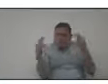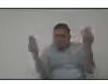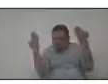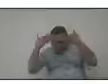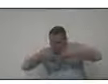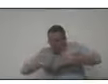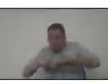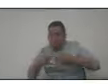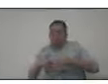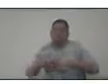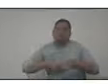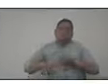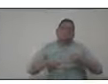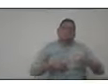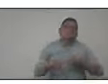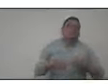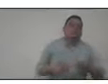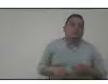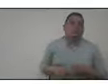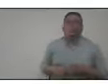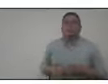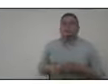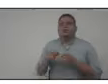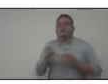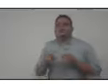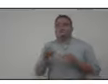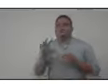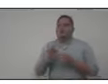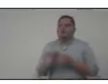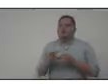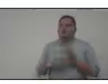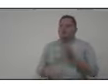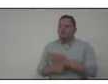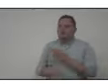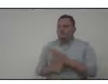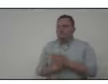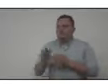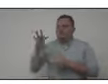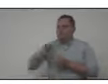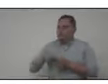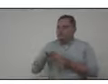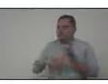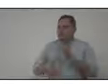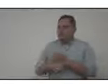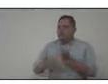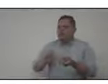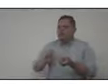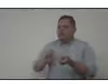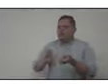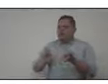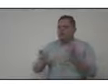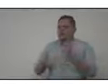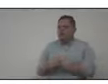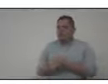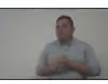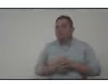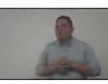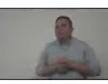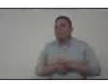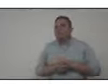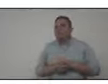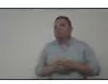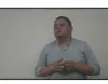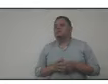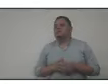en este momento es lo que ha ayudado a que los indicadores financieros estén cambiando. En este momento ya